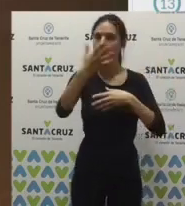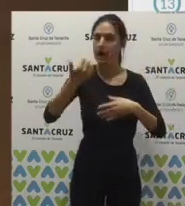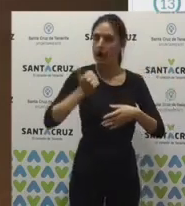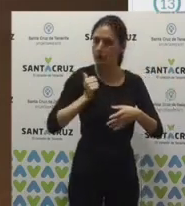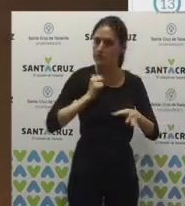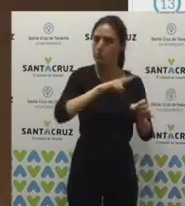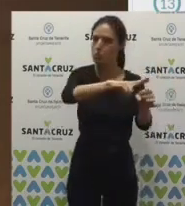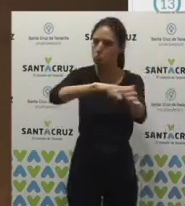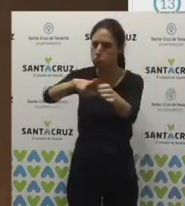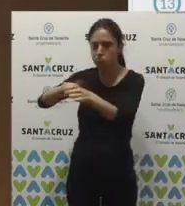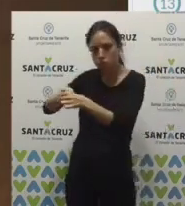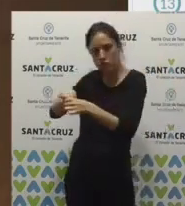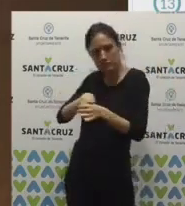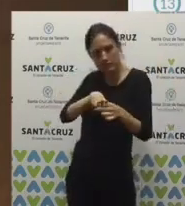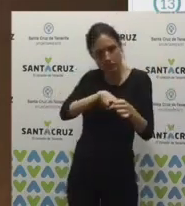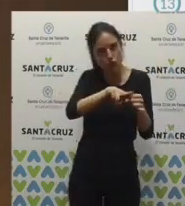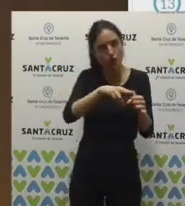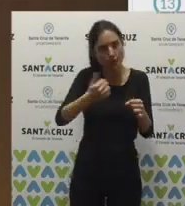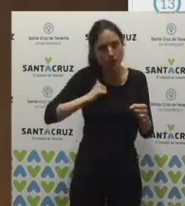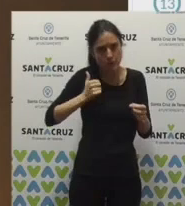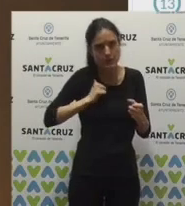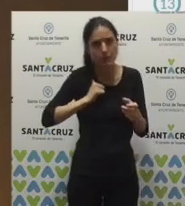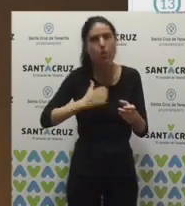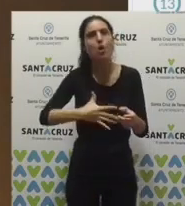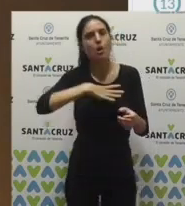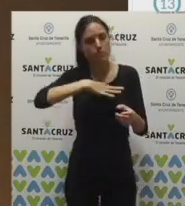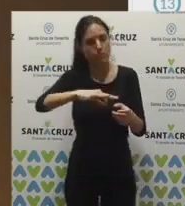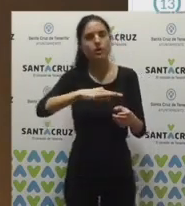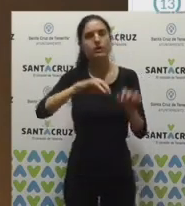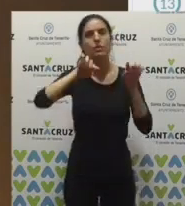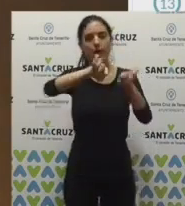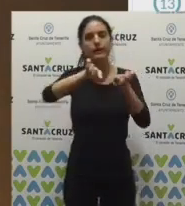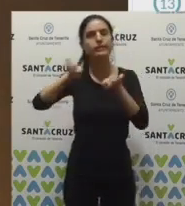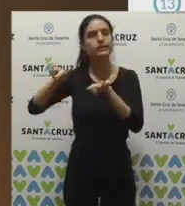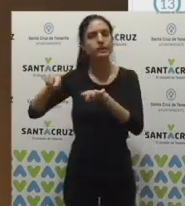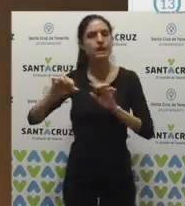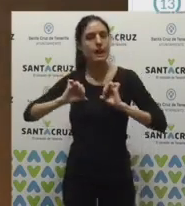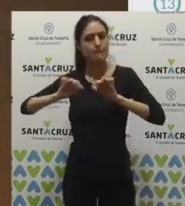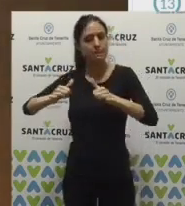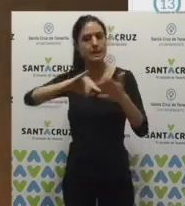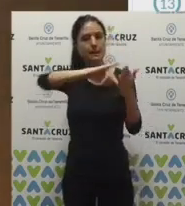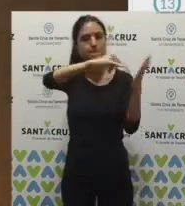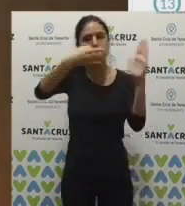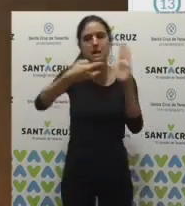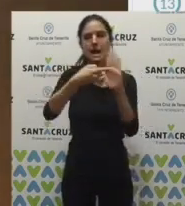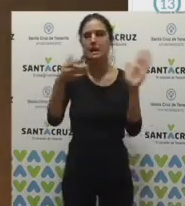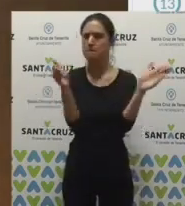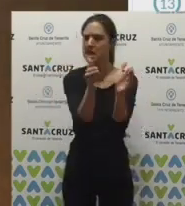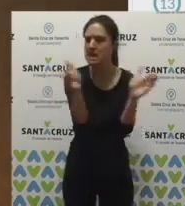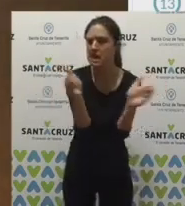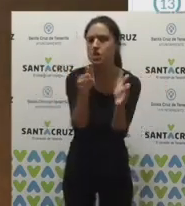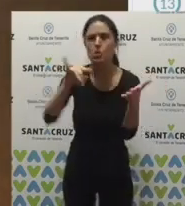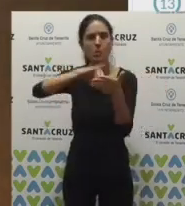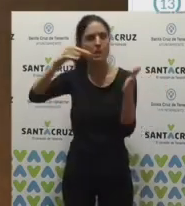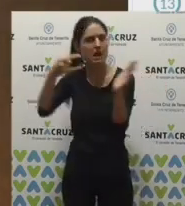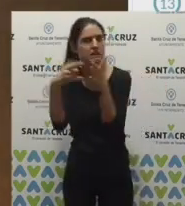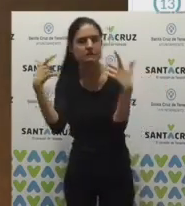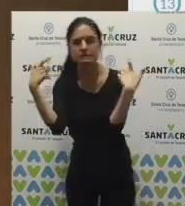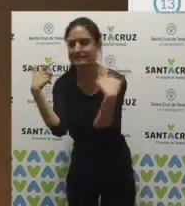necesidades detectadas por los propios distritos se podrían poner en marcha una serie de planes planes pequeños planes sectoriales como